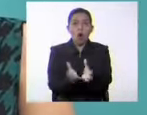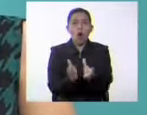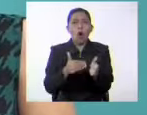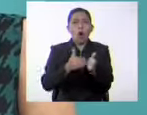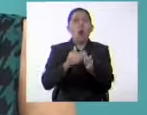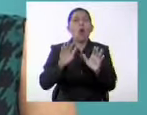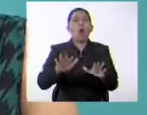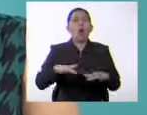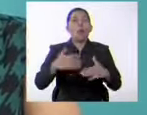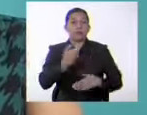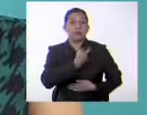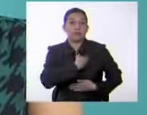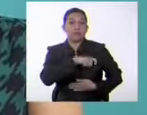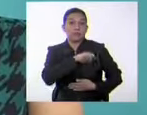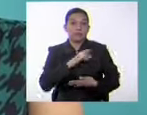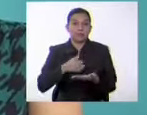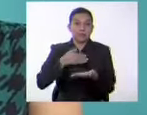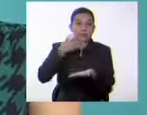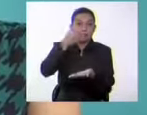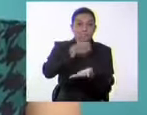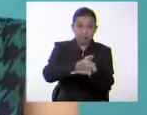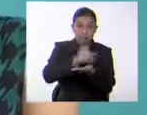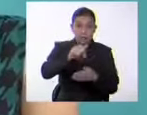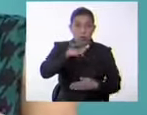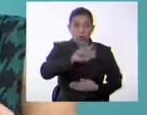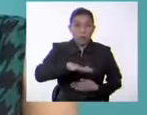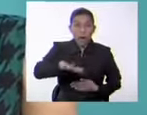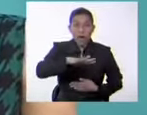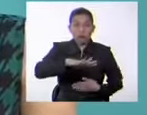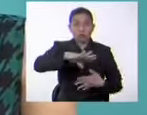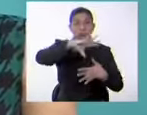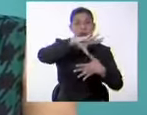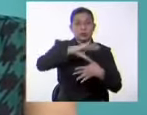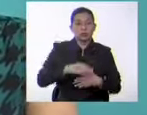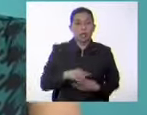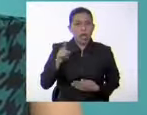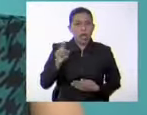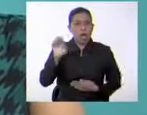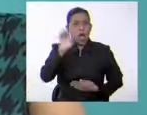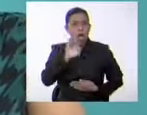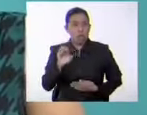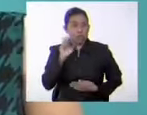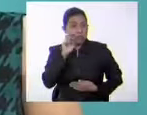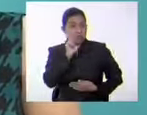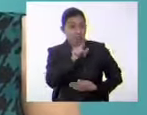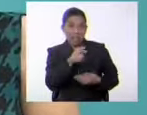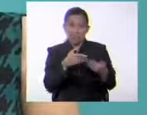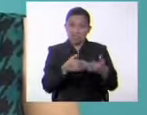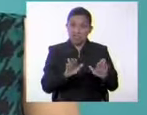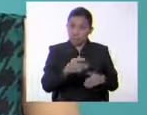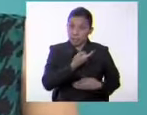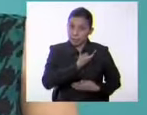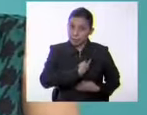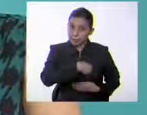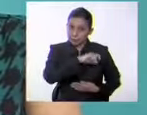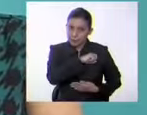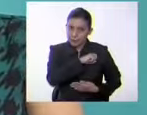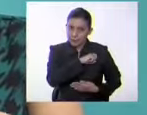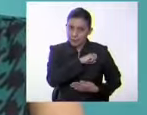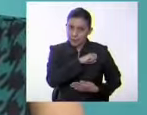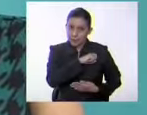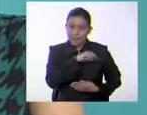americano, España es vista de manera distinta en Europa, dado que es, digamos,